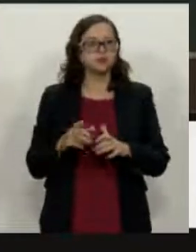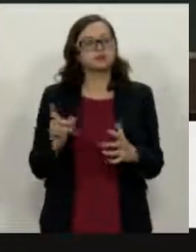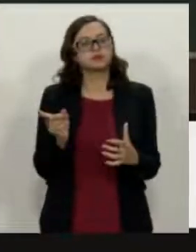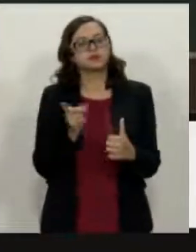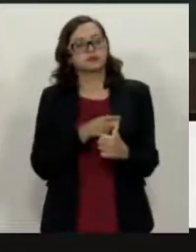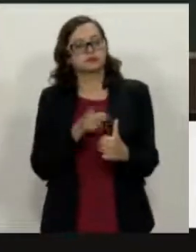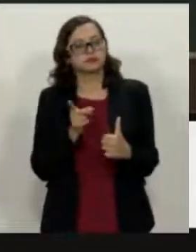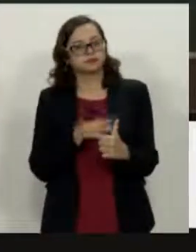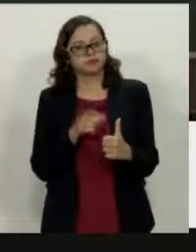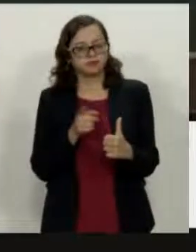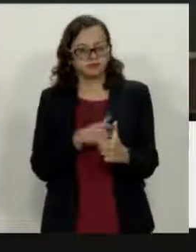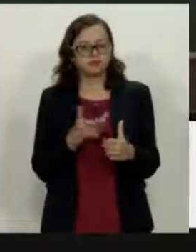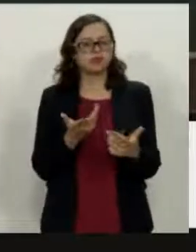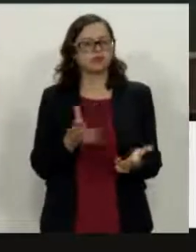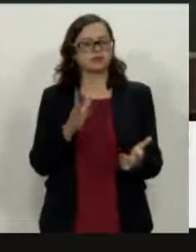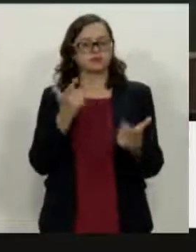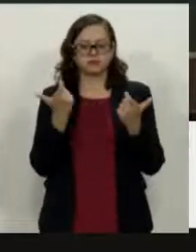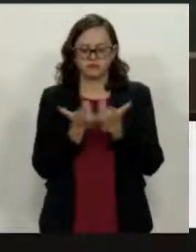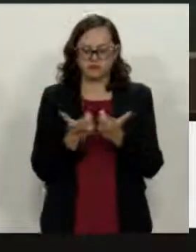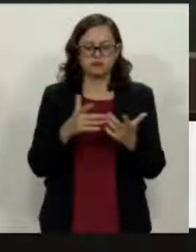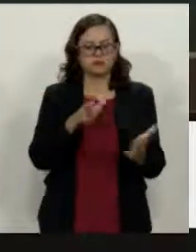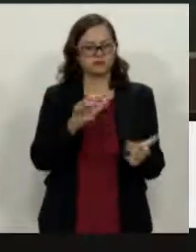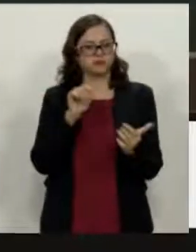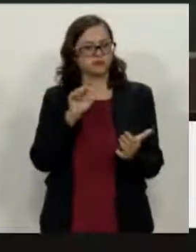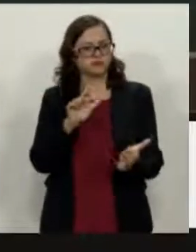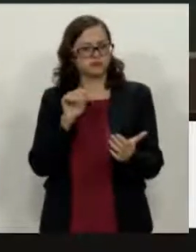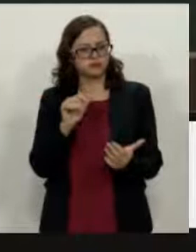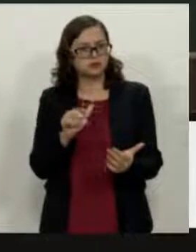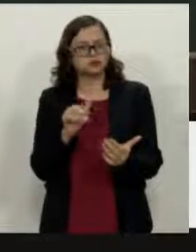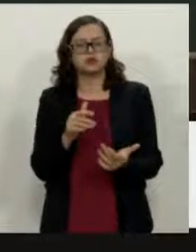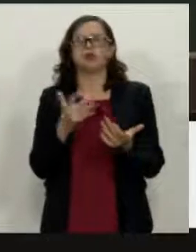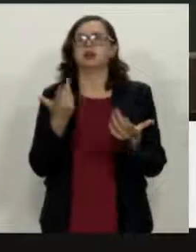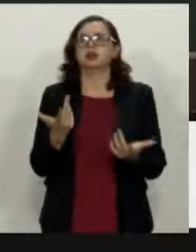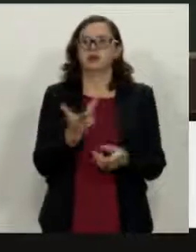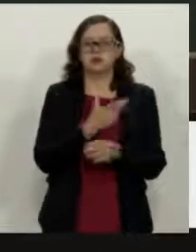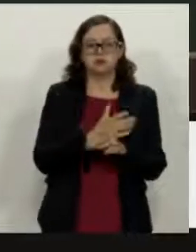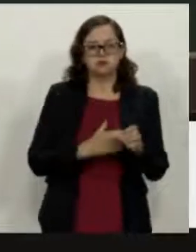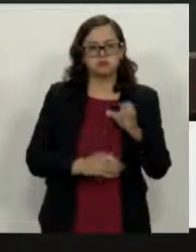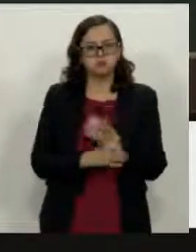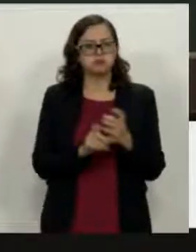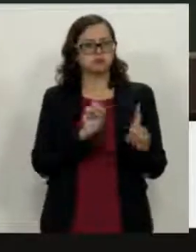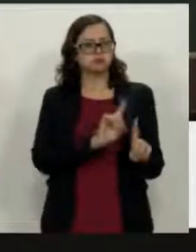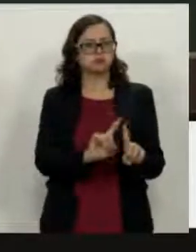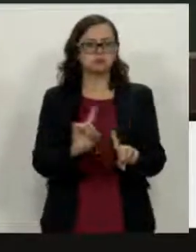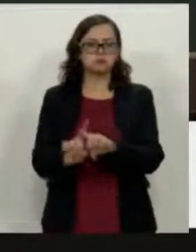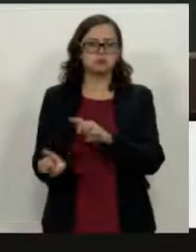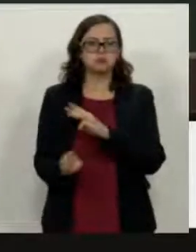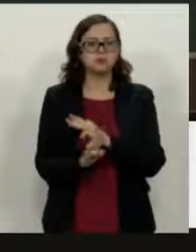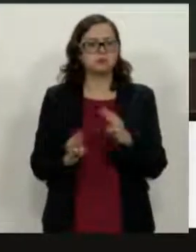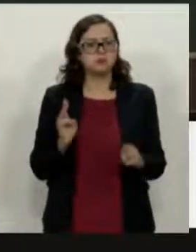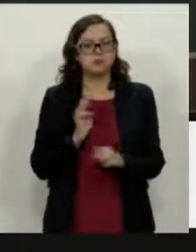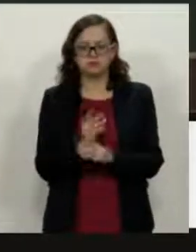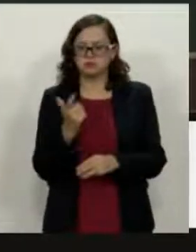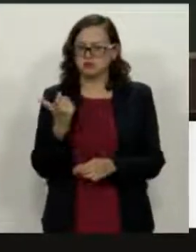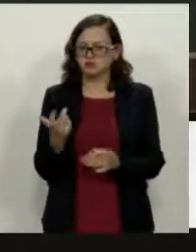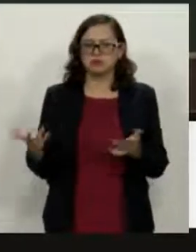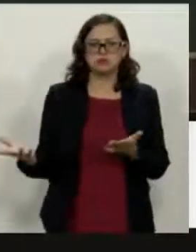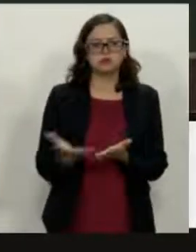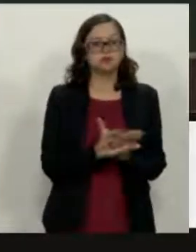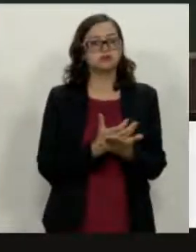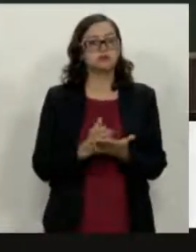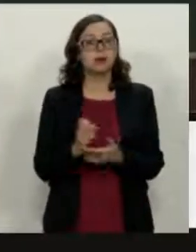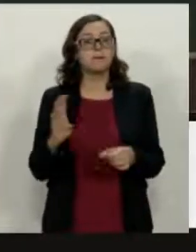ingresos, rentas, productos, rendimientos, frutos, accesorios, ganancias y